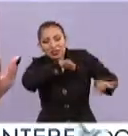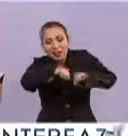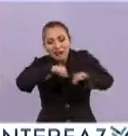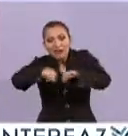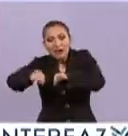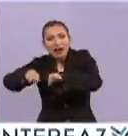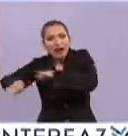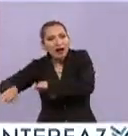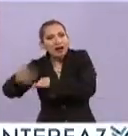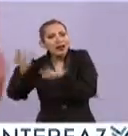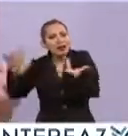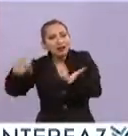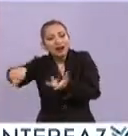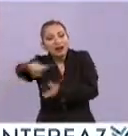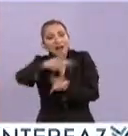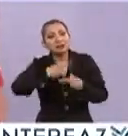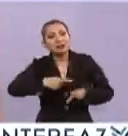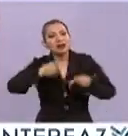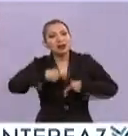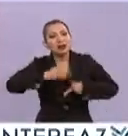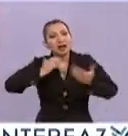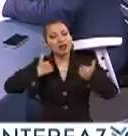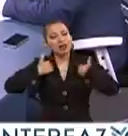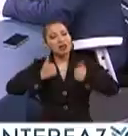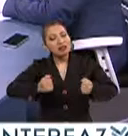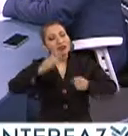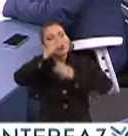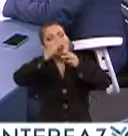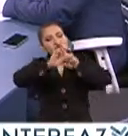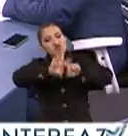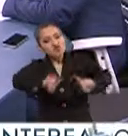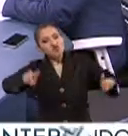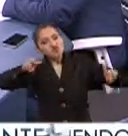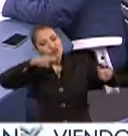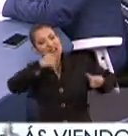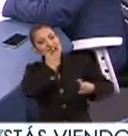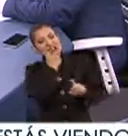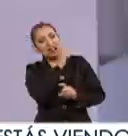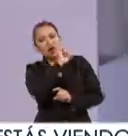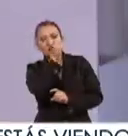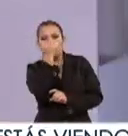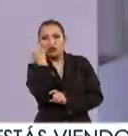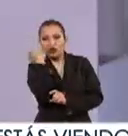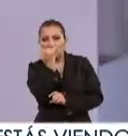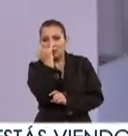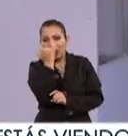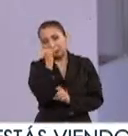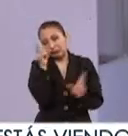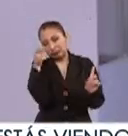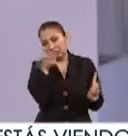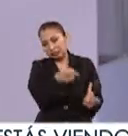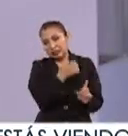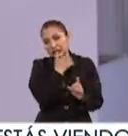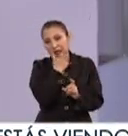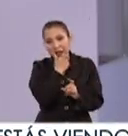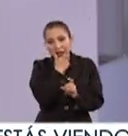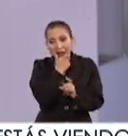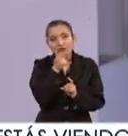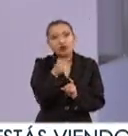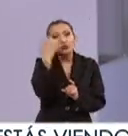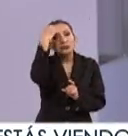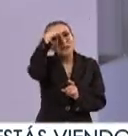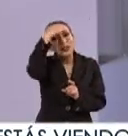labor de hacer que la gente comprenda un mundo diferente que es el mundo de otro idioma, en este caso del inglés, y